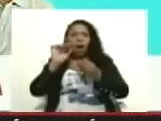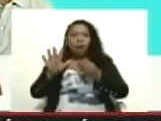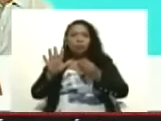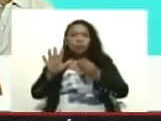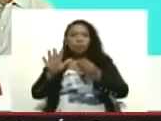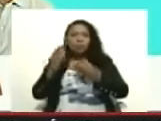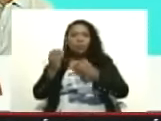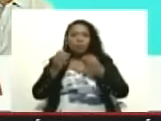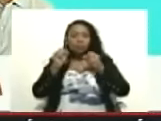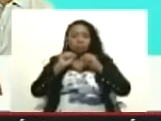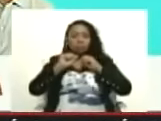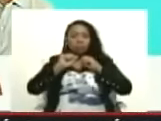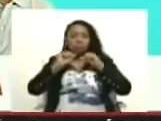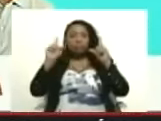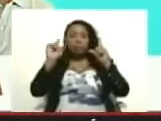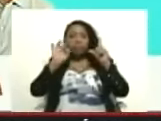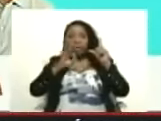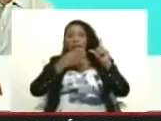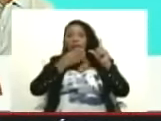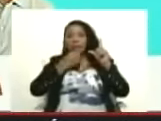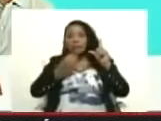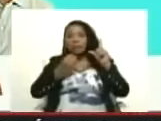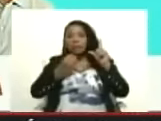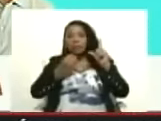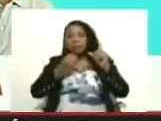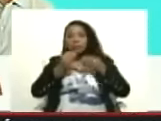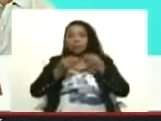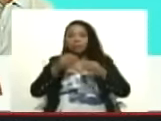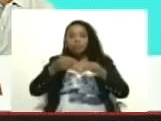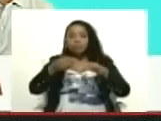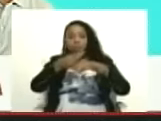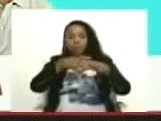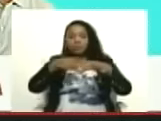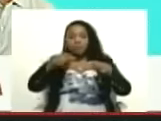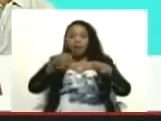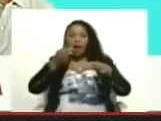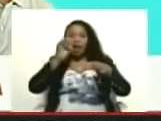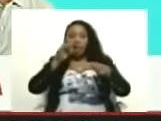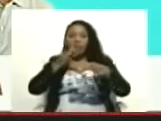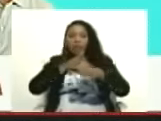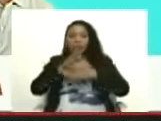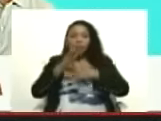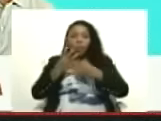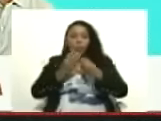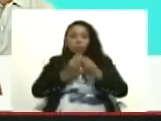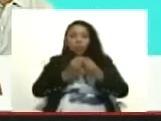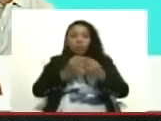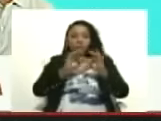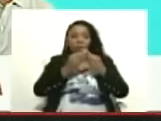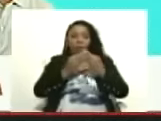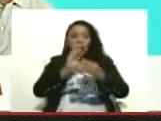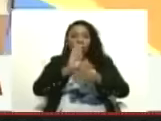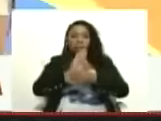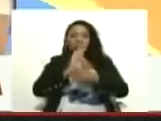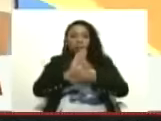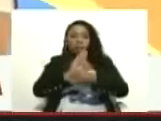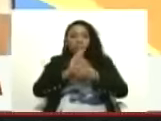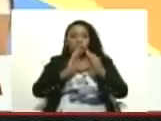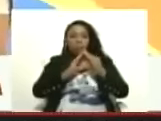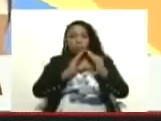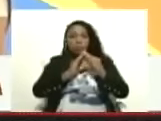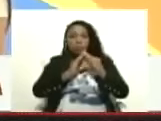despertamos muy temprano el 3 de diciembre nos colamos un café y salimos a votar en familia salimos a proteger la casa y